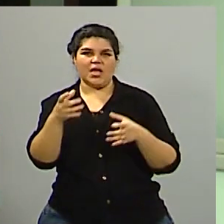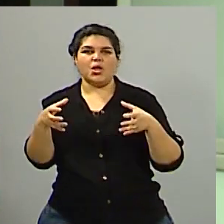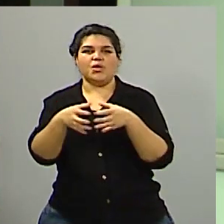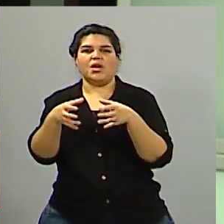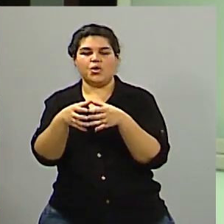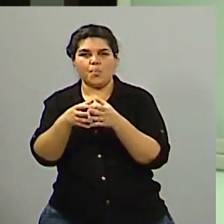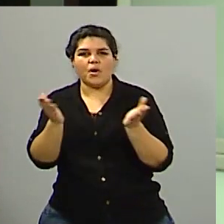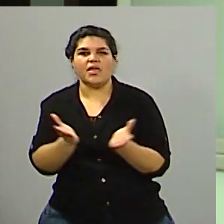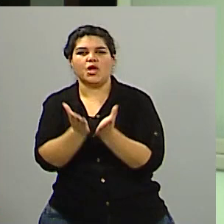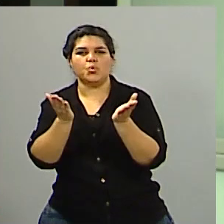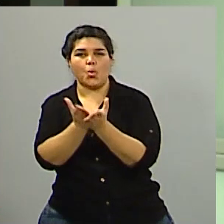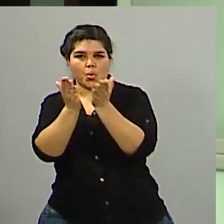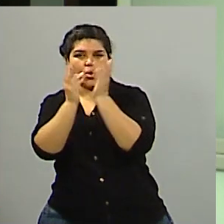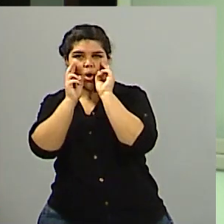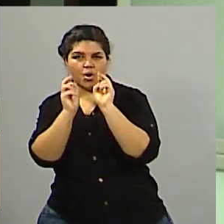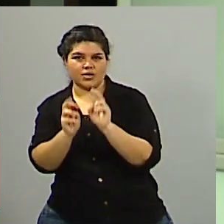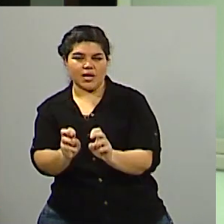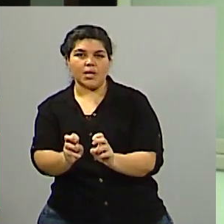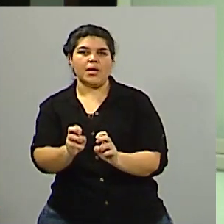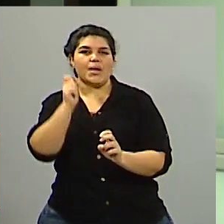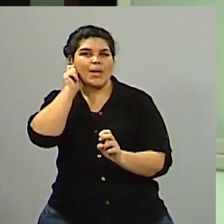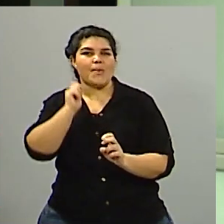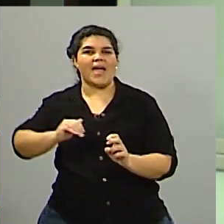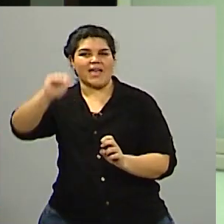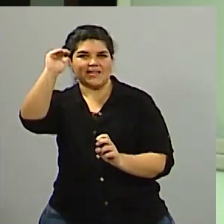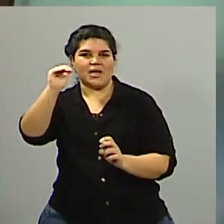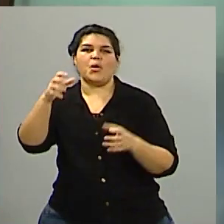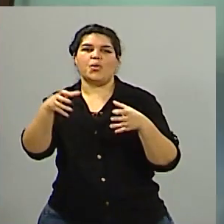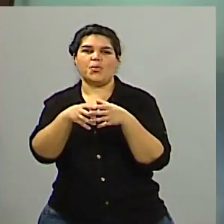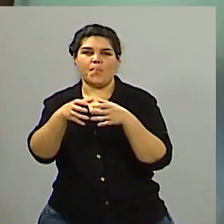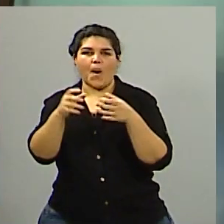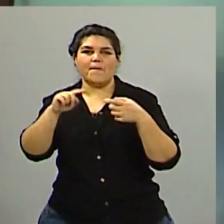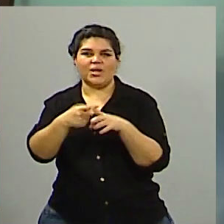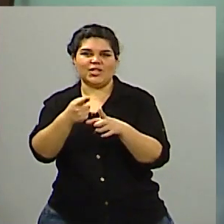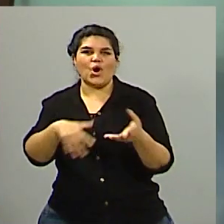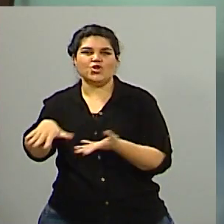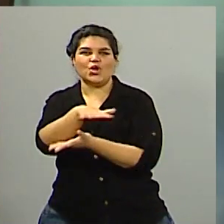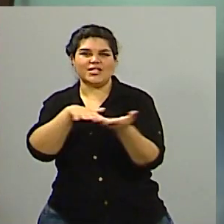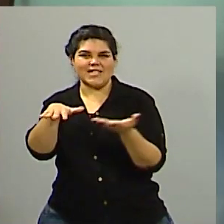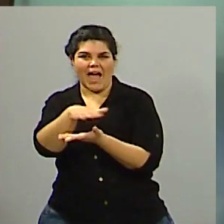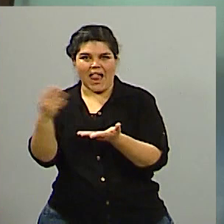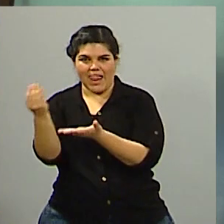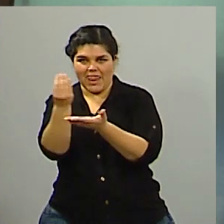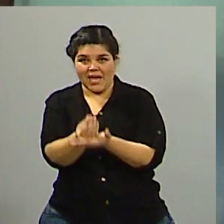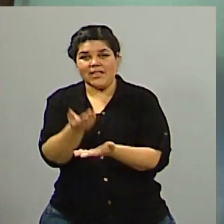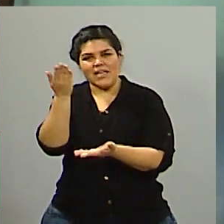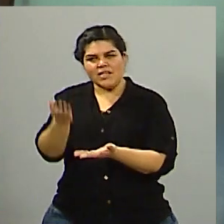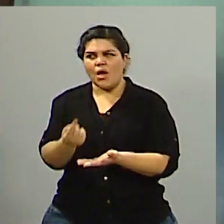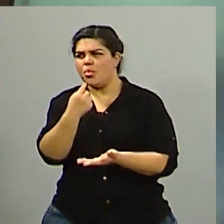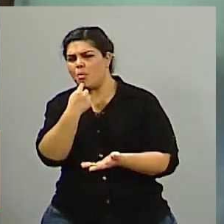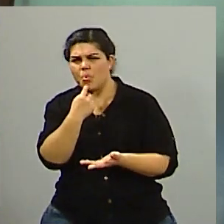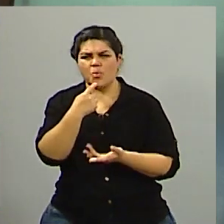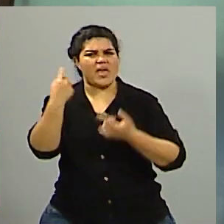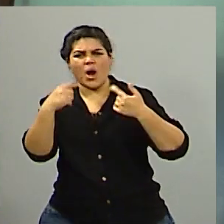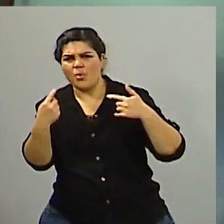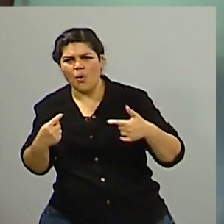Envejecimiento Poblacional de la Facultad de Ciencias Políticas y Sociales. Y nos parece que es la persona que de pronto nos puede sacar dudas y volver